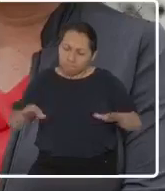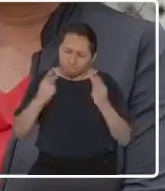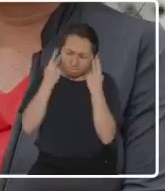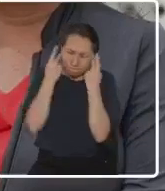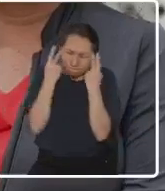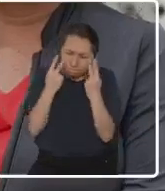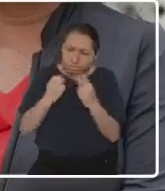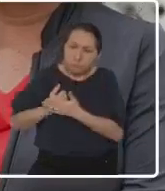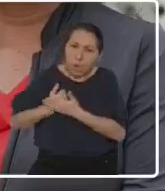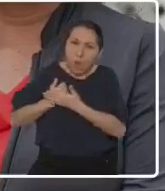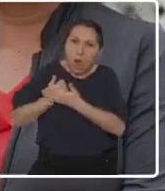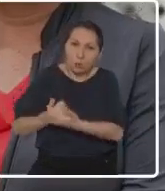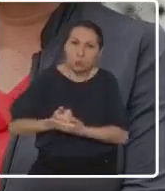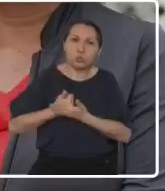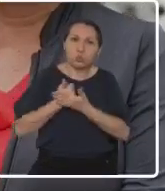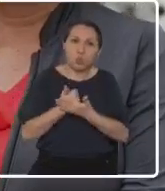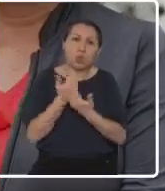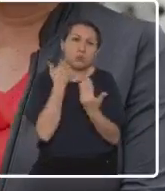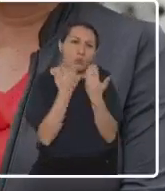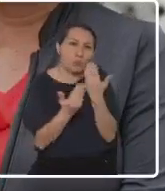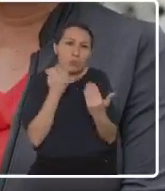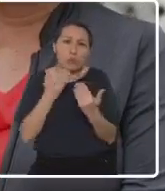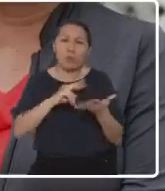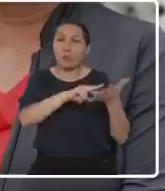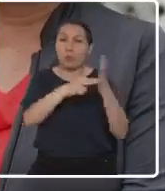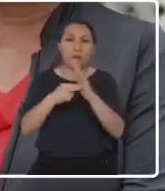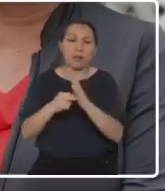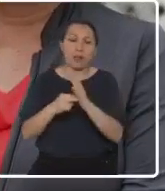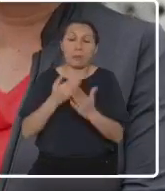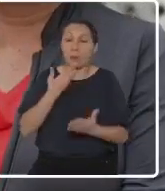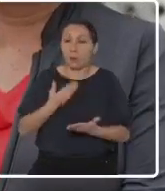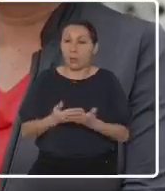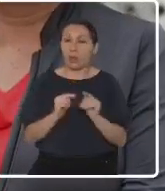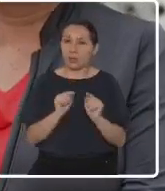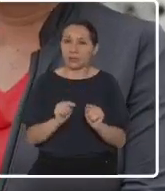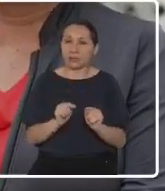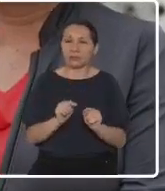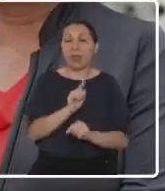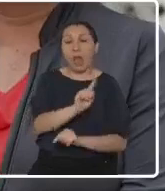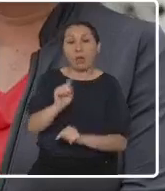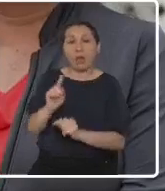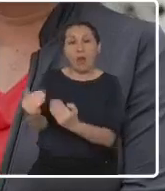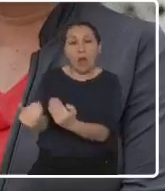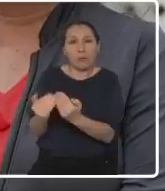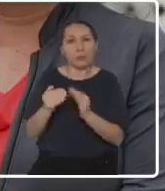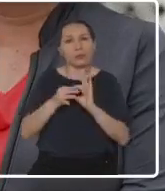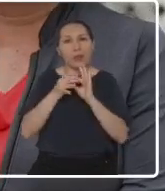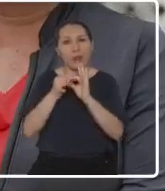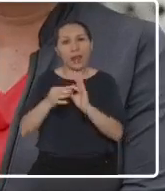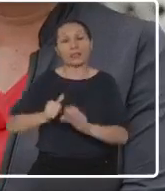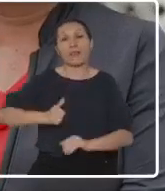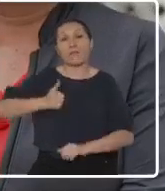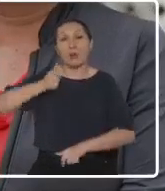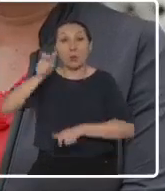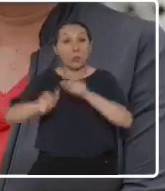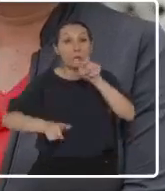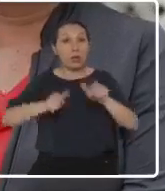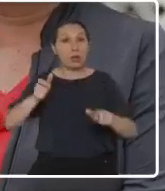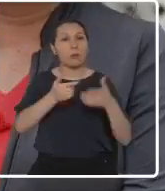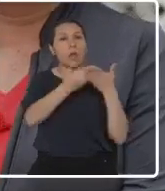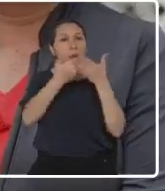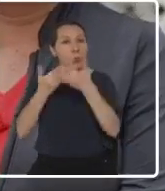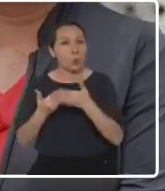somos solidarios, somos generosos ante la adversidad. Contamos con cada uno de ustedes y le agradezco a los voluntarios, a